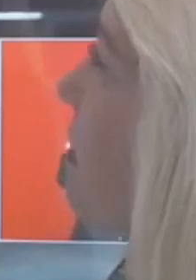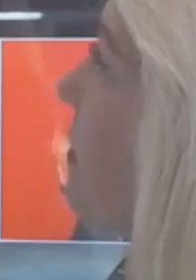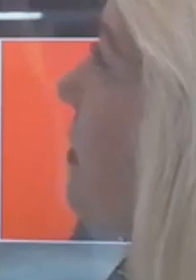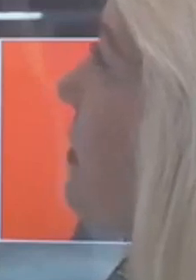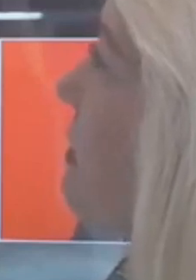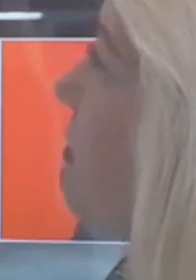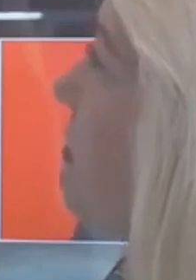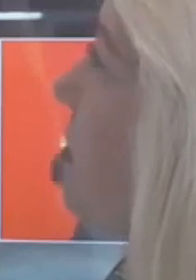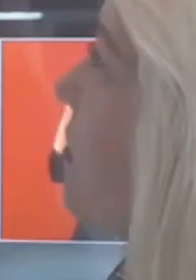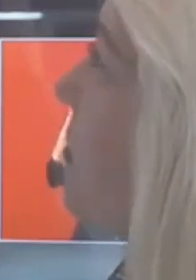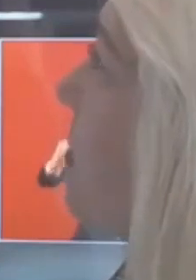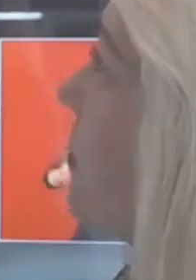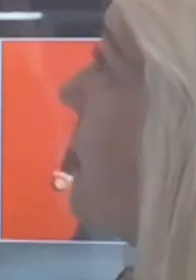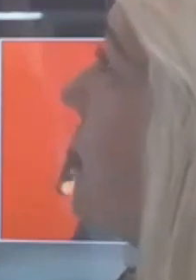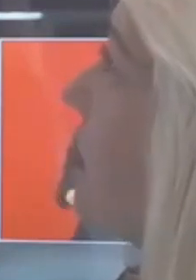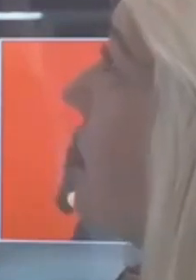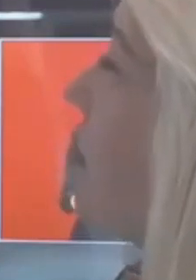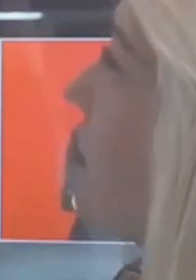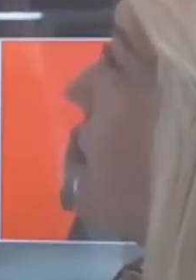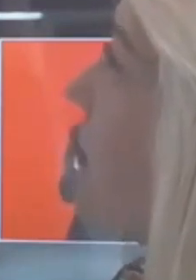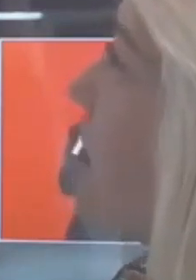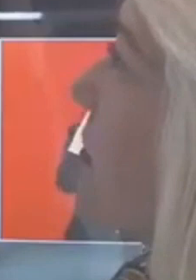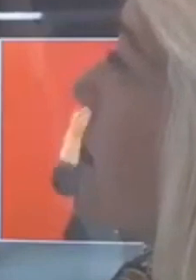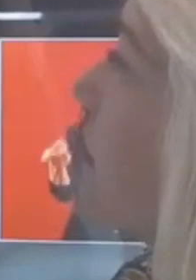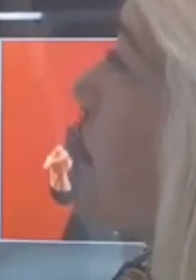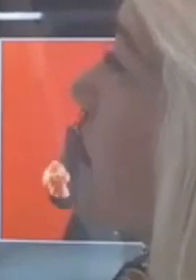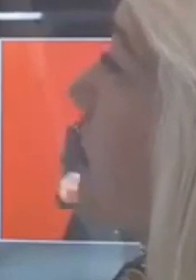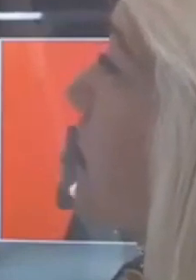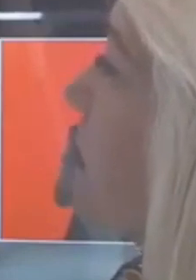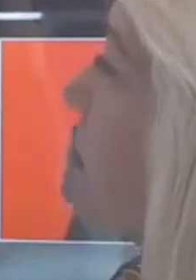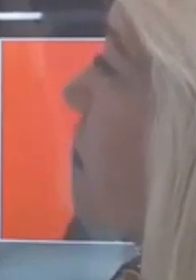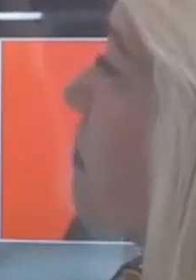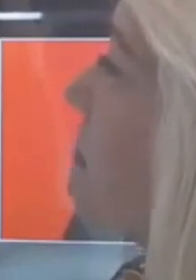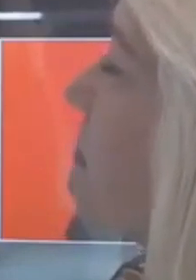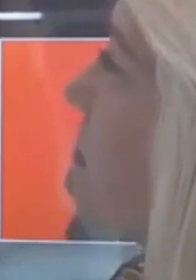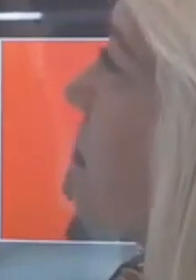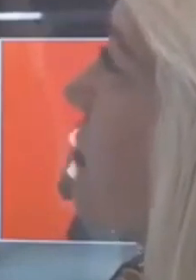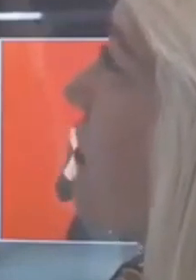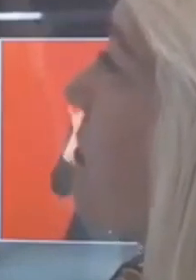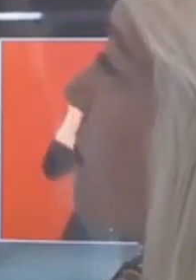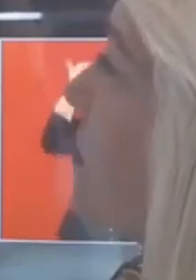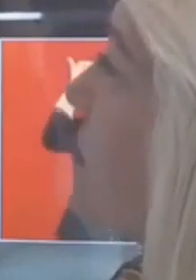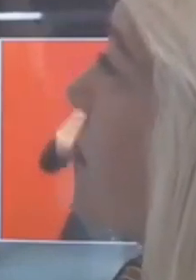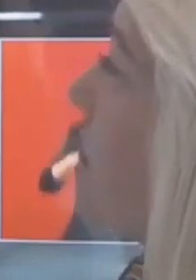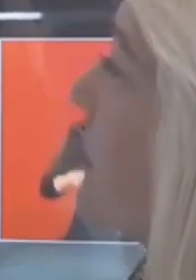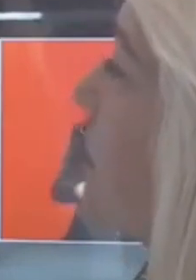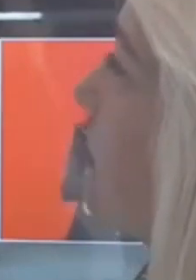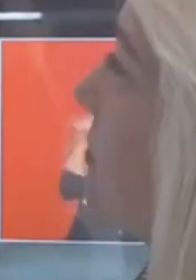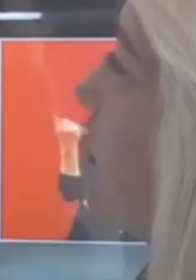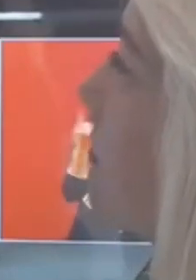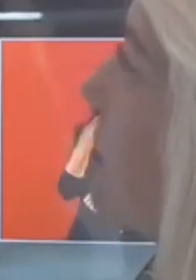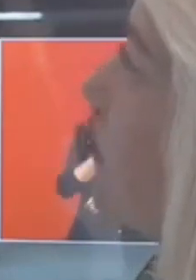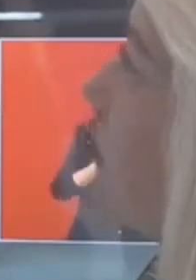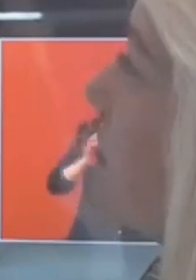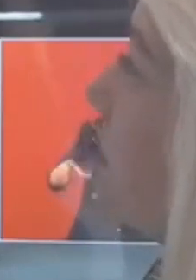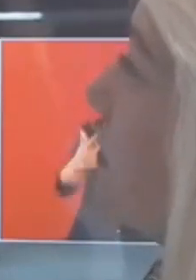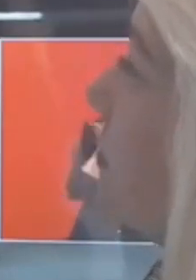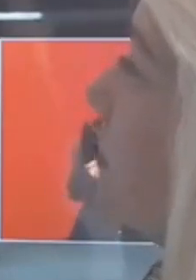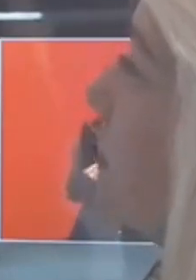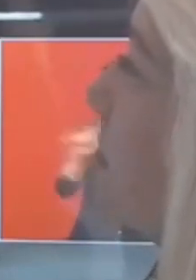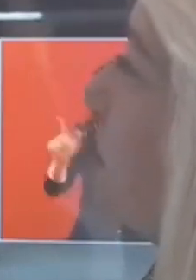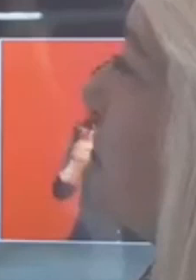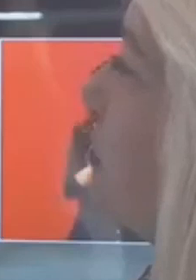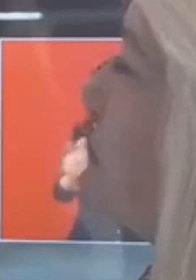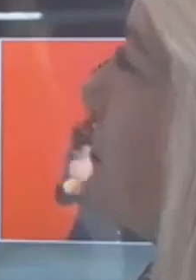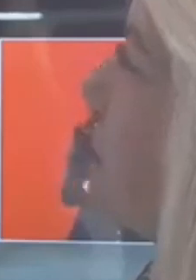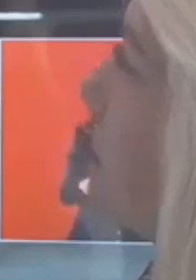¿qué dato tiene? Porque dijo que si iba a hacer una investigación, ¿por qué habían liberado a todos los integrantes del cártel de Santa Rosa de Lima,